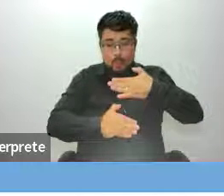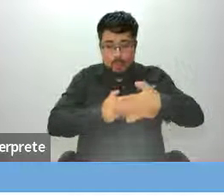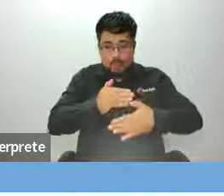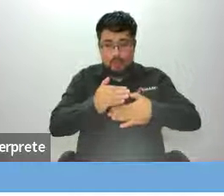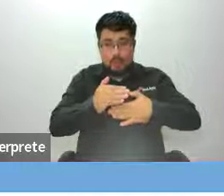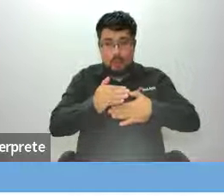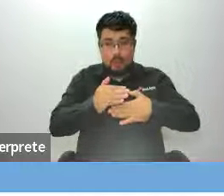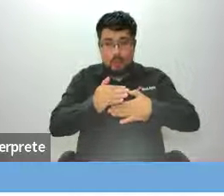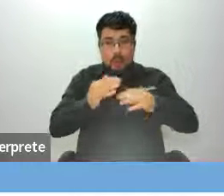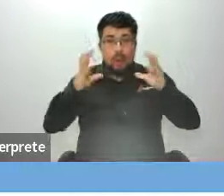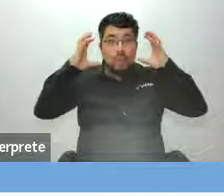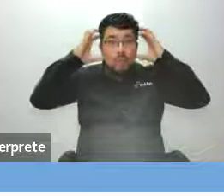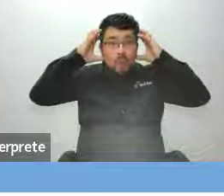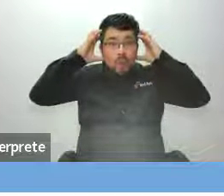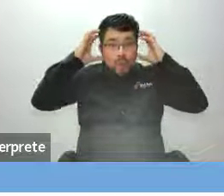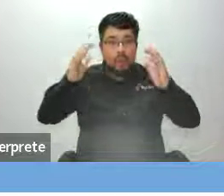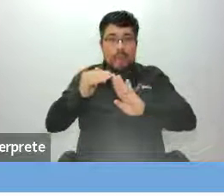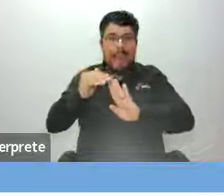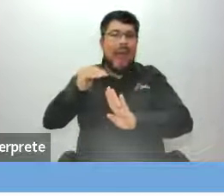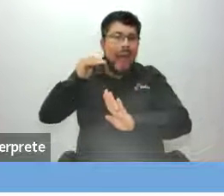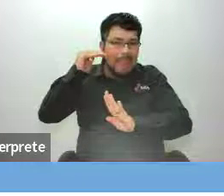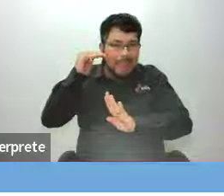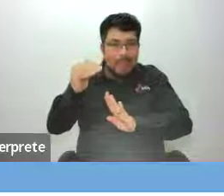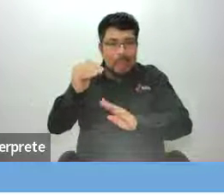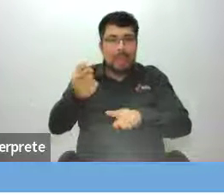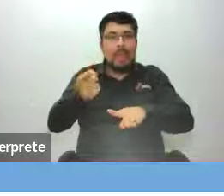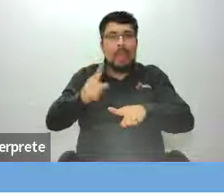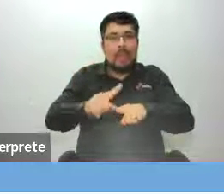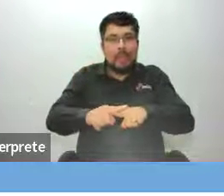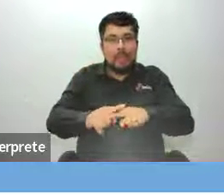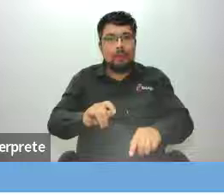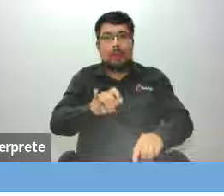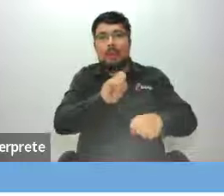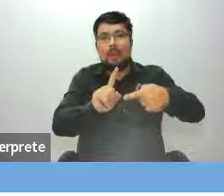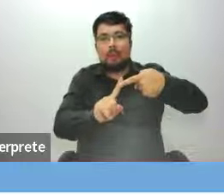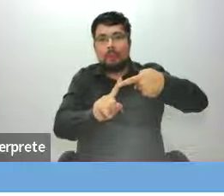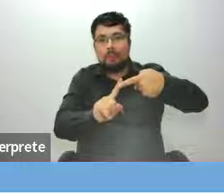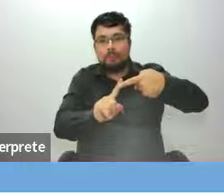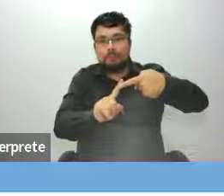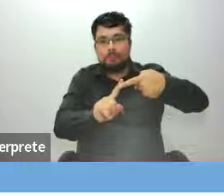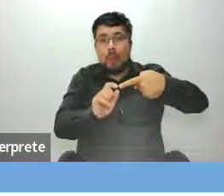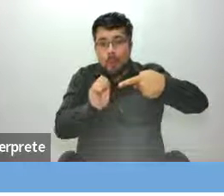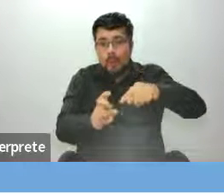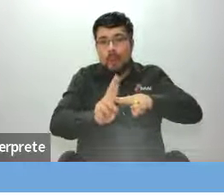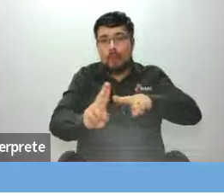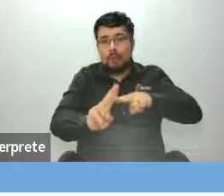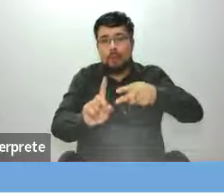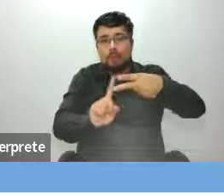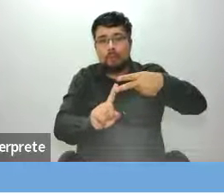extra de poder realizarse, va a tener retraso entonces en poder identificar ciertos